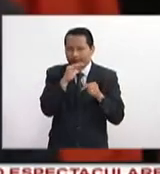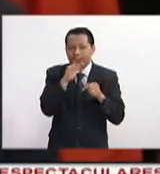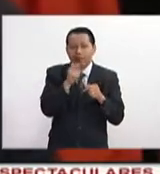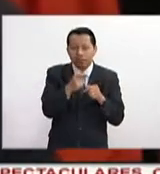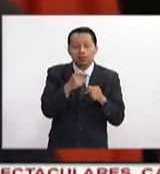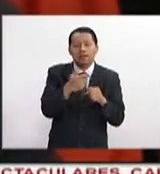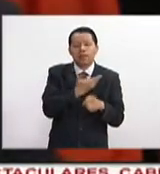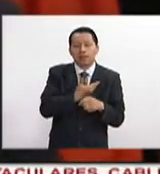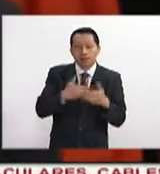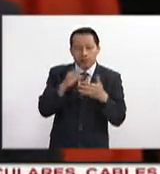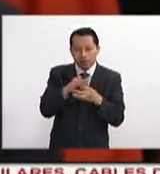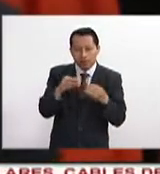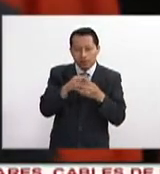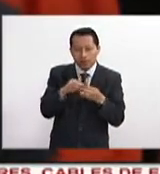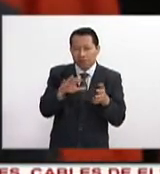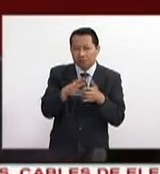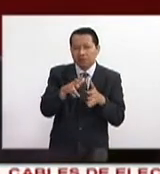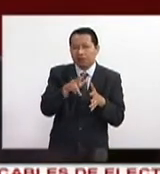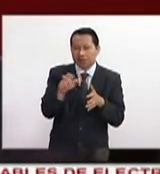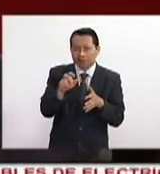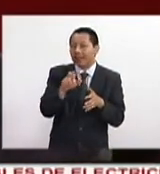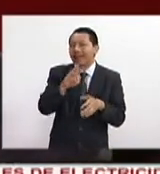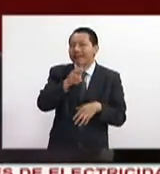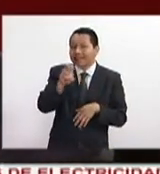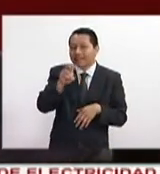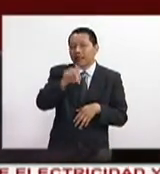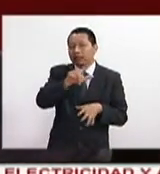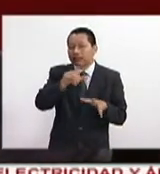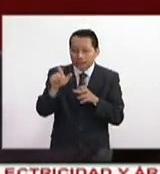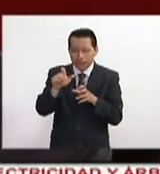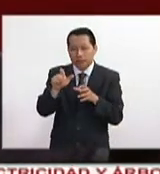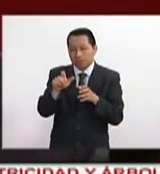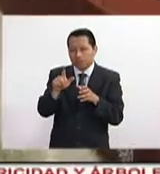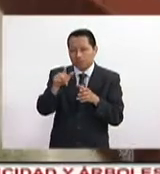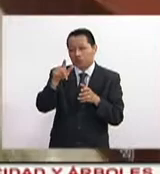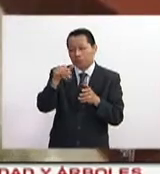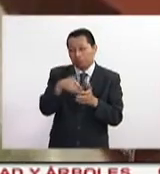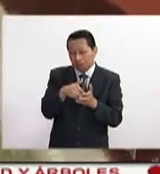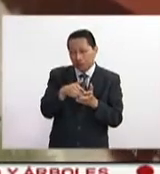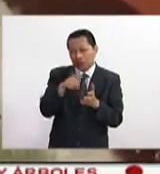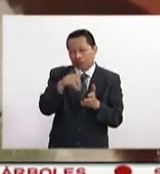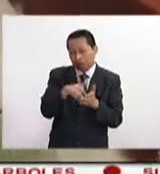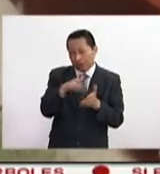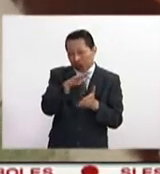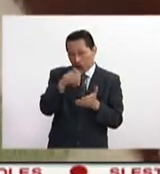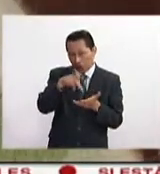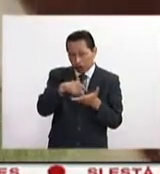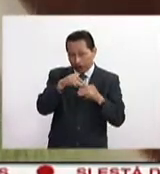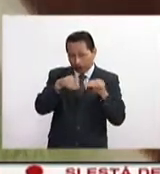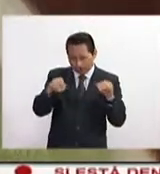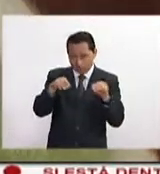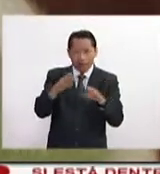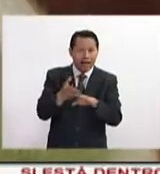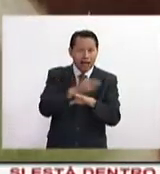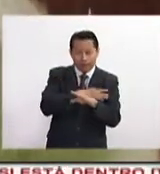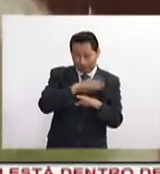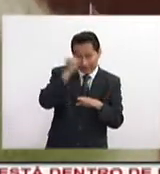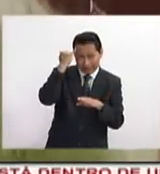serán necesarias entre 700 y 900 millas de muro, es decir, entre 1.000 y 1.500 kilómetros de los